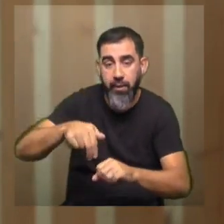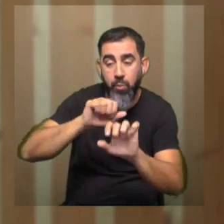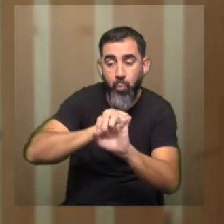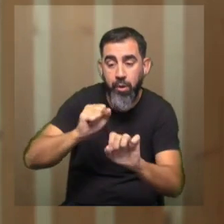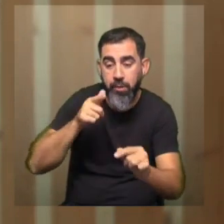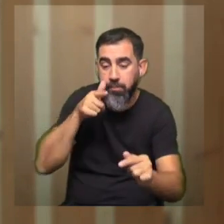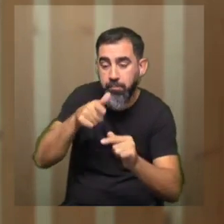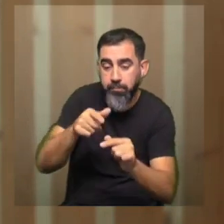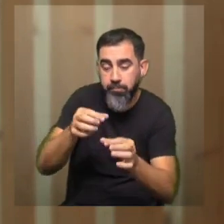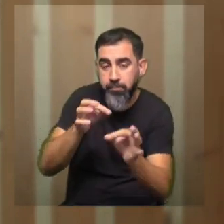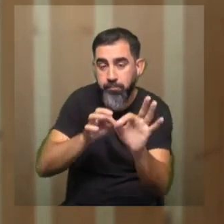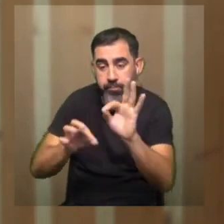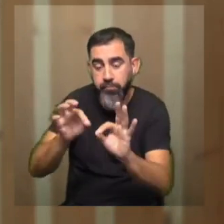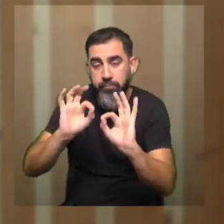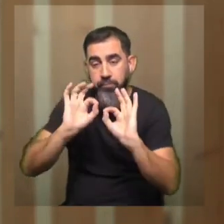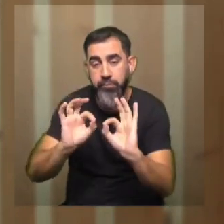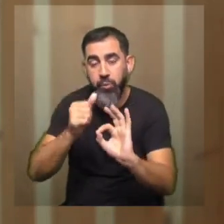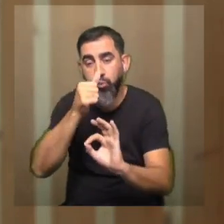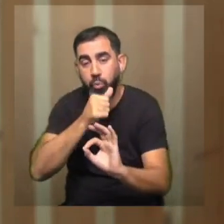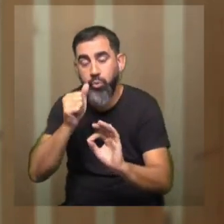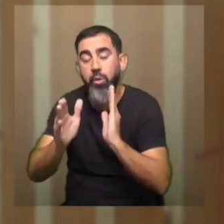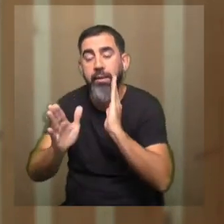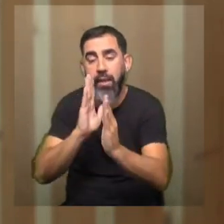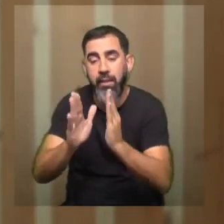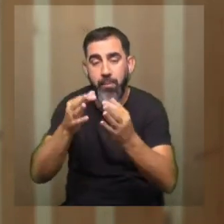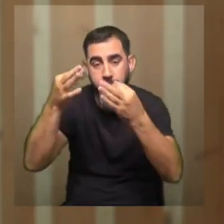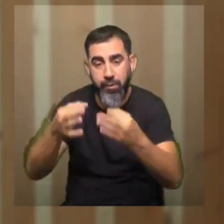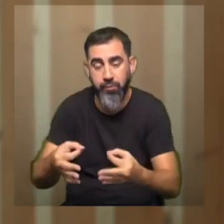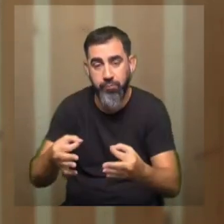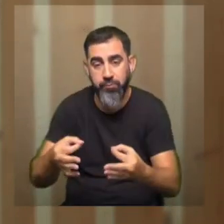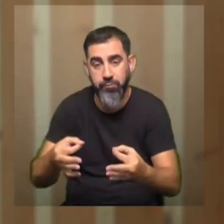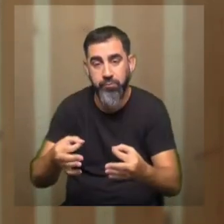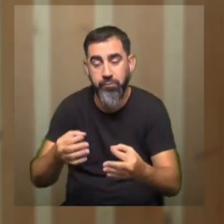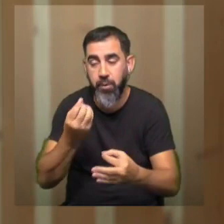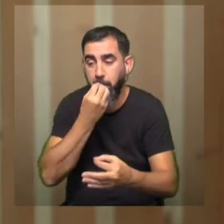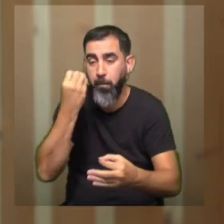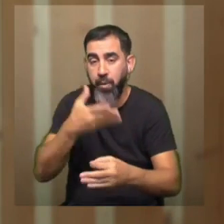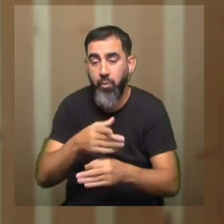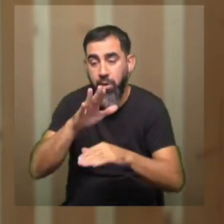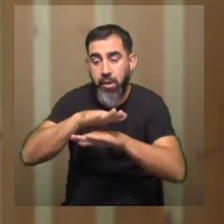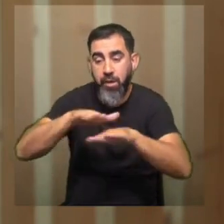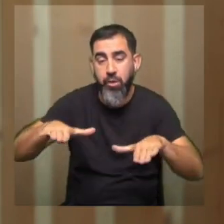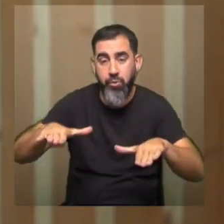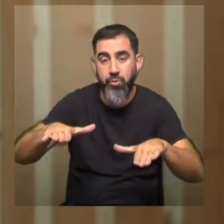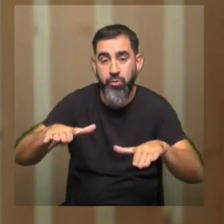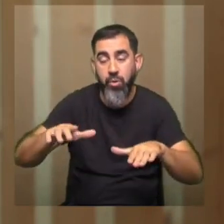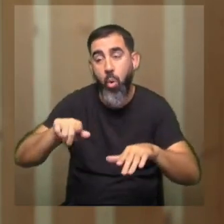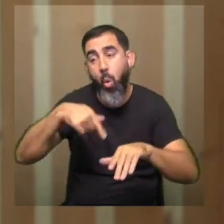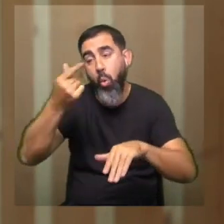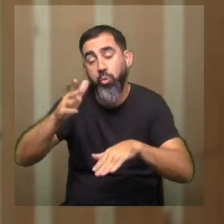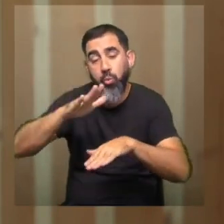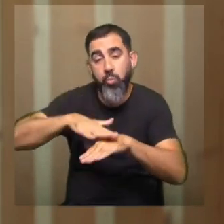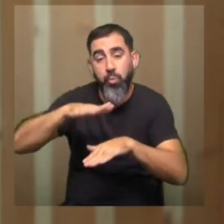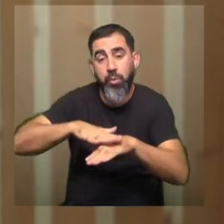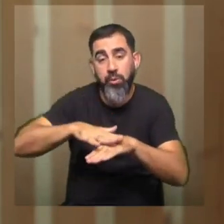actuar. Afortunadamente existían, digamos, tratamientos que permitieron superar eso. Ese niño, en otros casos, hubiese